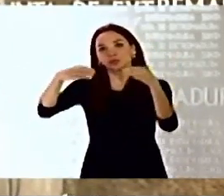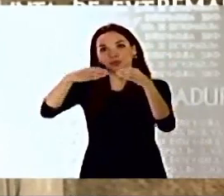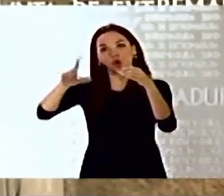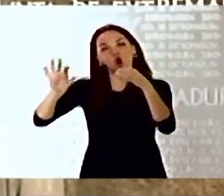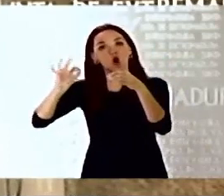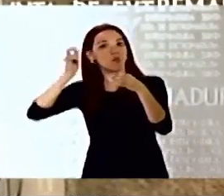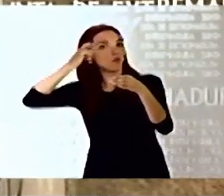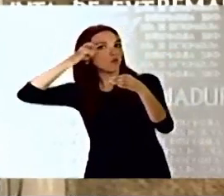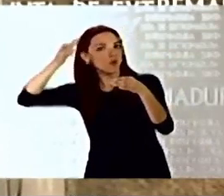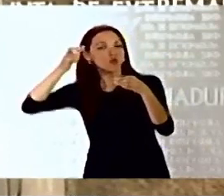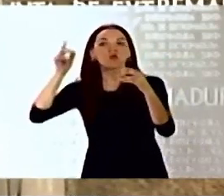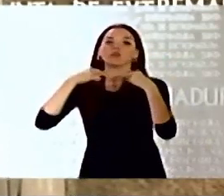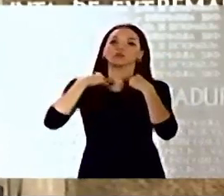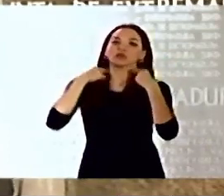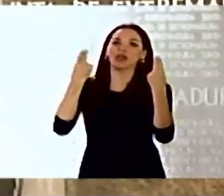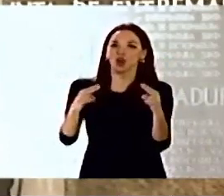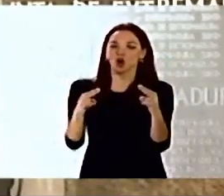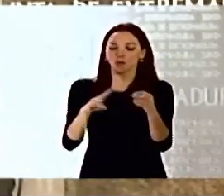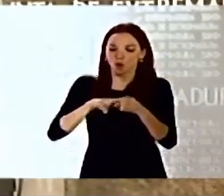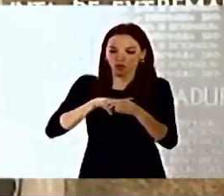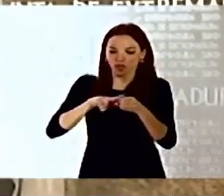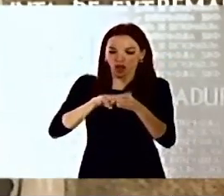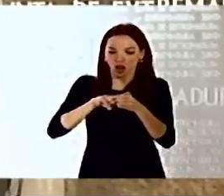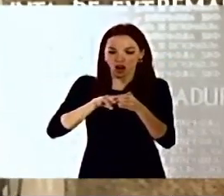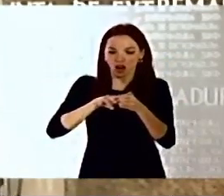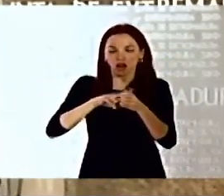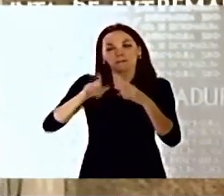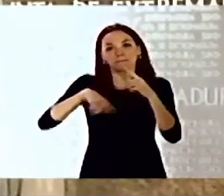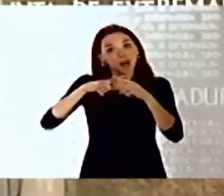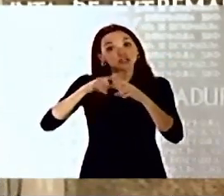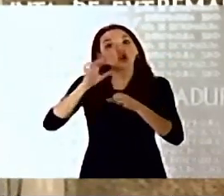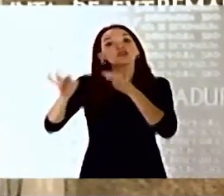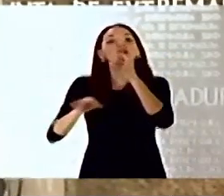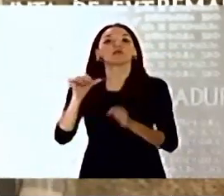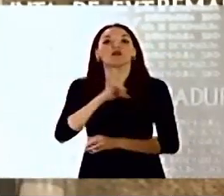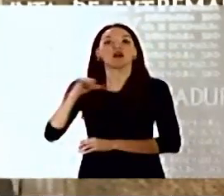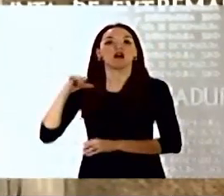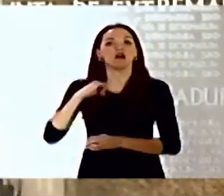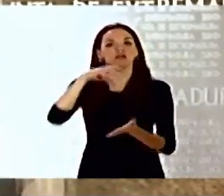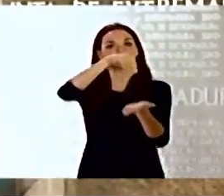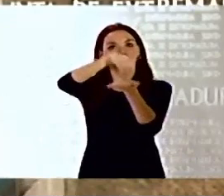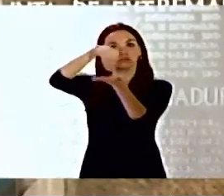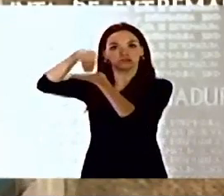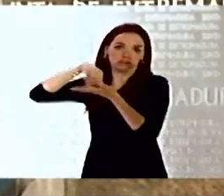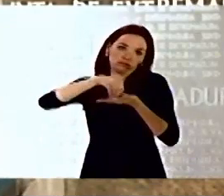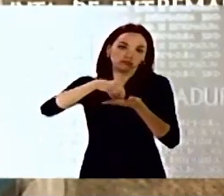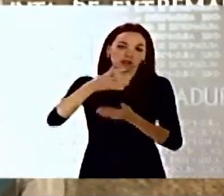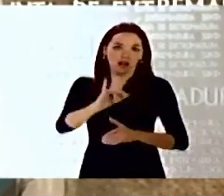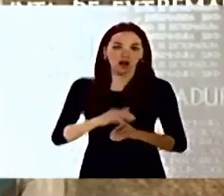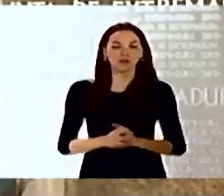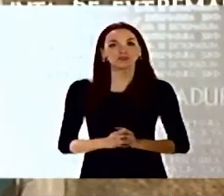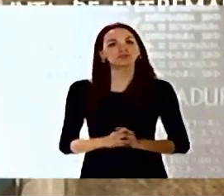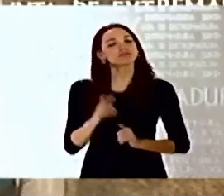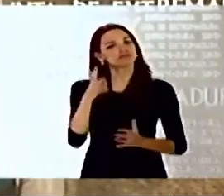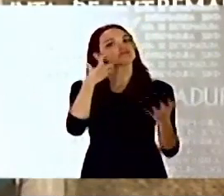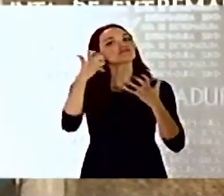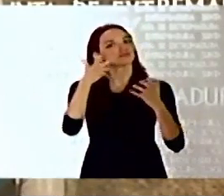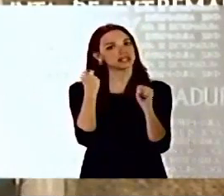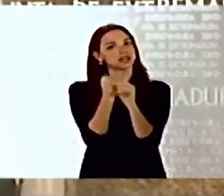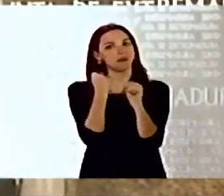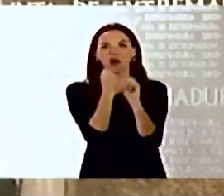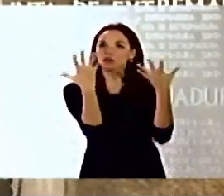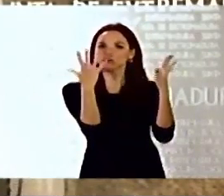municipios, diputaciones provinciales y organismos autónomos. Desempeñan una destacada labor, como ya